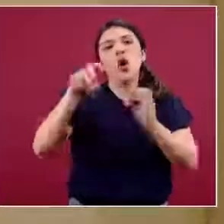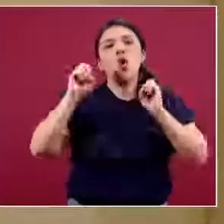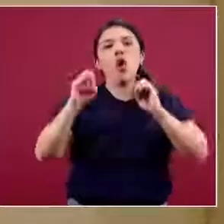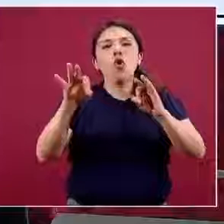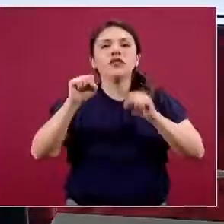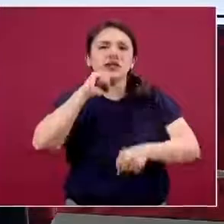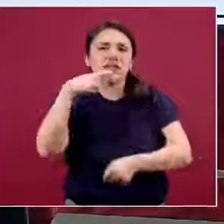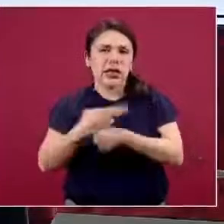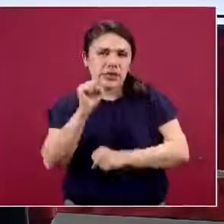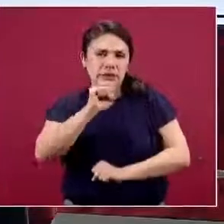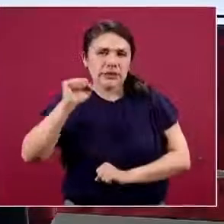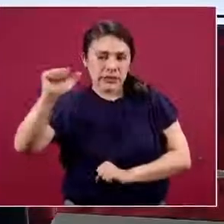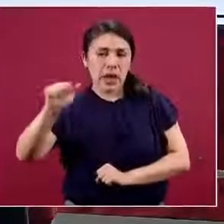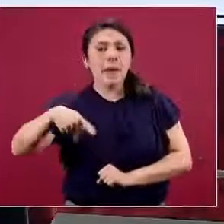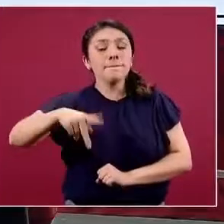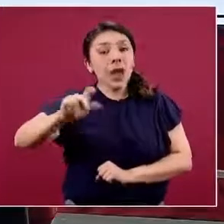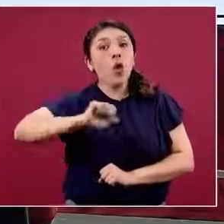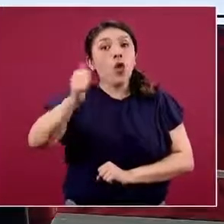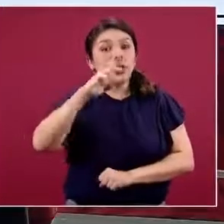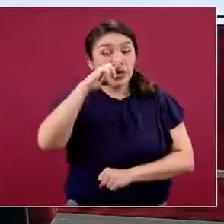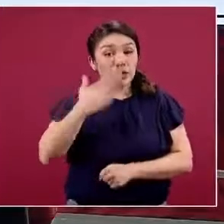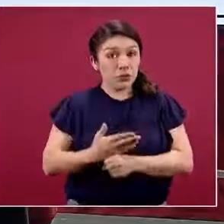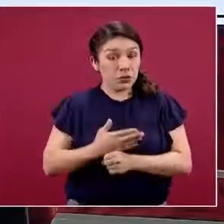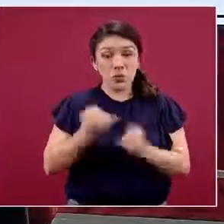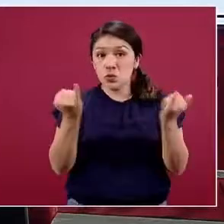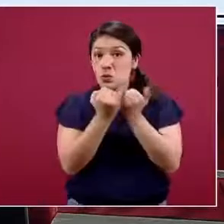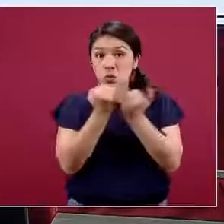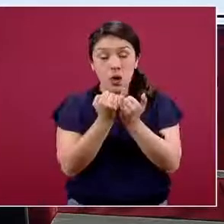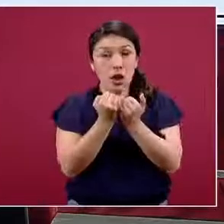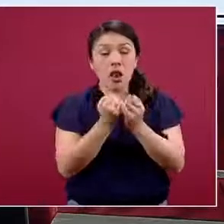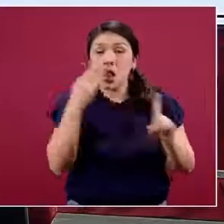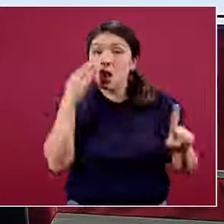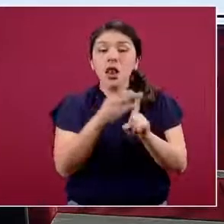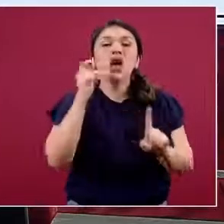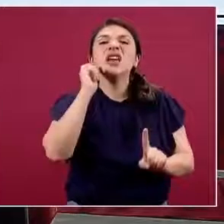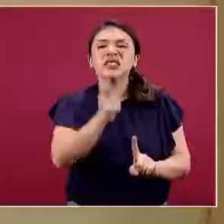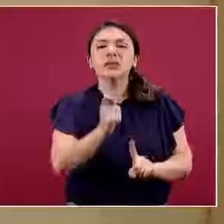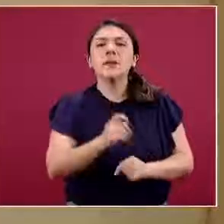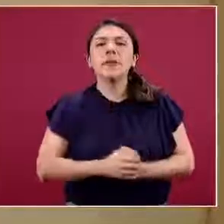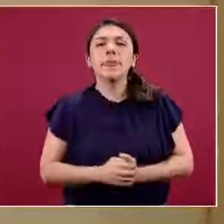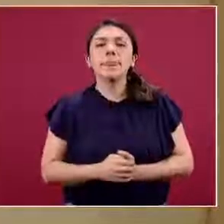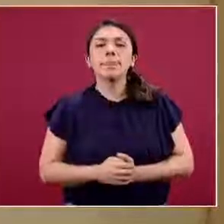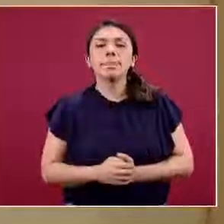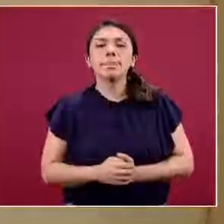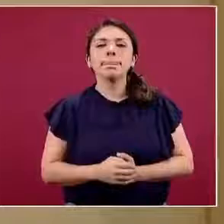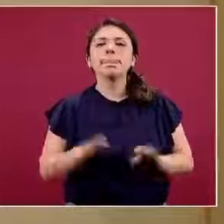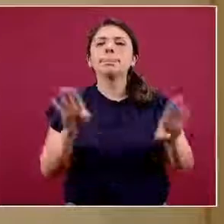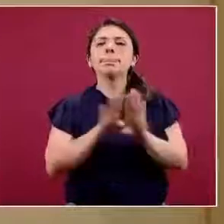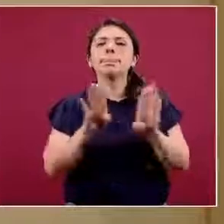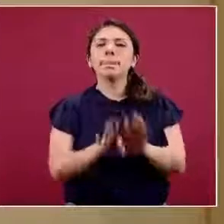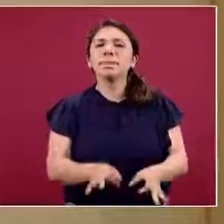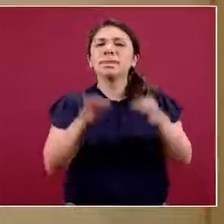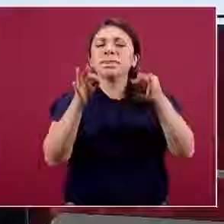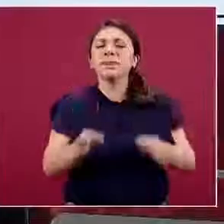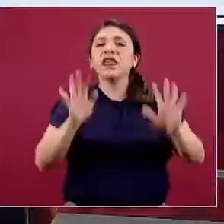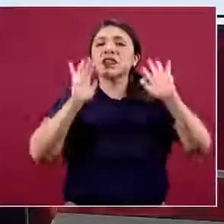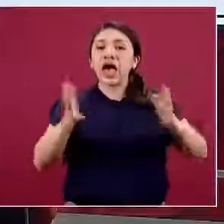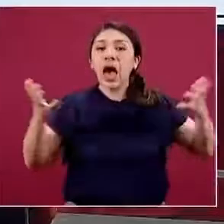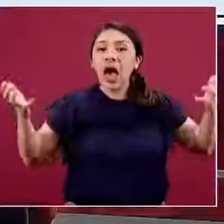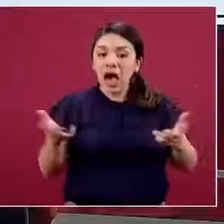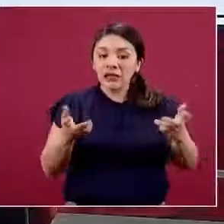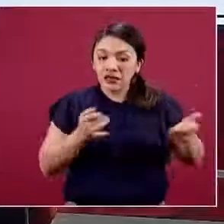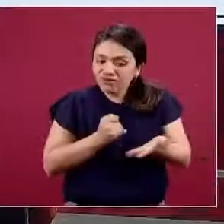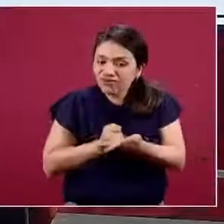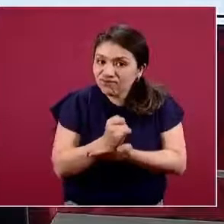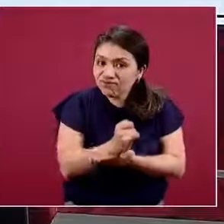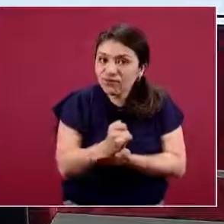de la Secretaría de Salud, pero también otra responsabilidad más específica es en este sentido ya la puesta en acción de